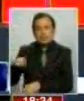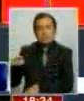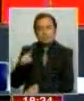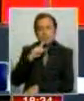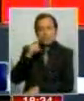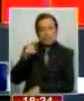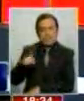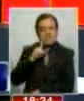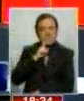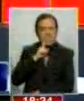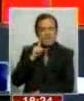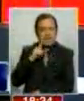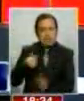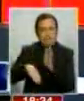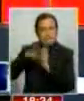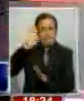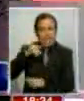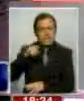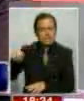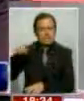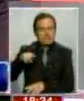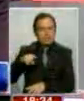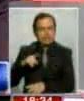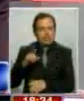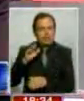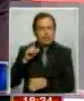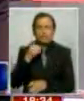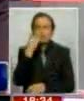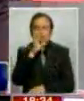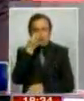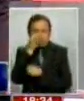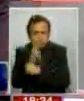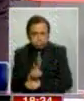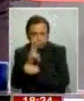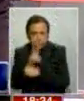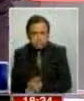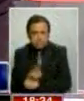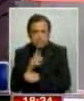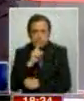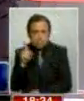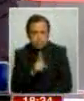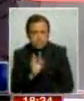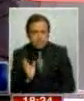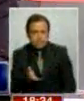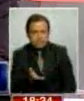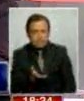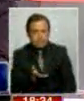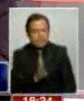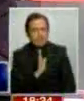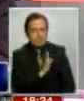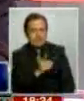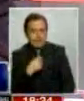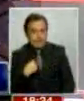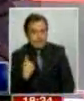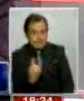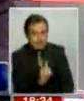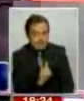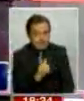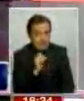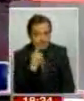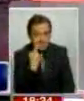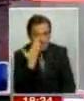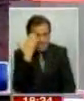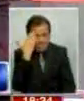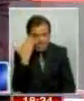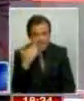es solo testimonial esta discusión. Teniendo la mayoría solo testimonial, a ver, lo que nosotros hemos dicho desde el primer día es que